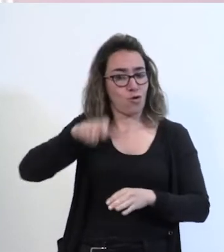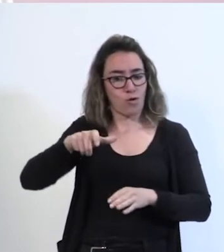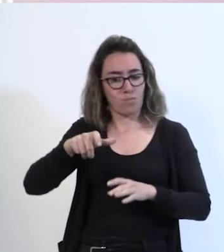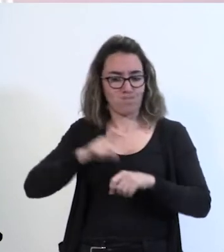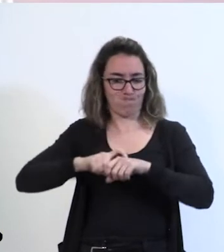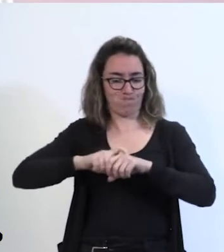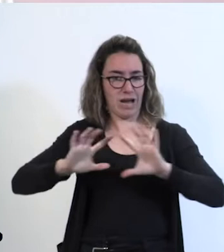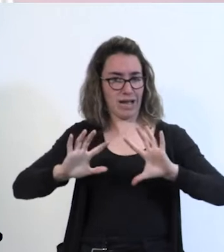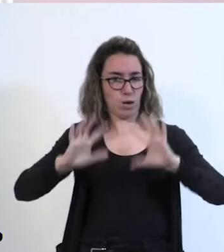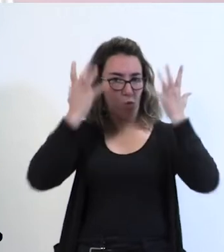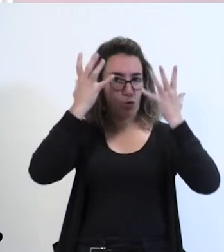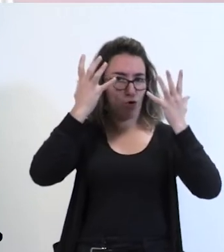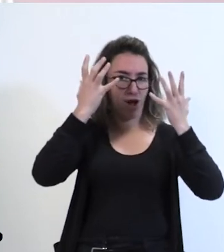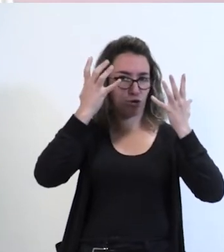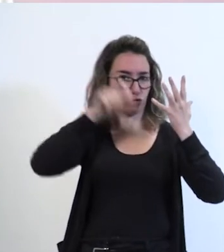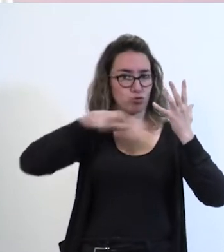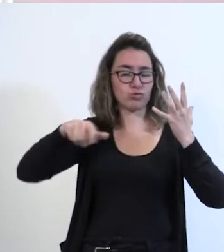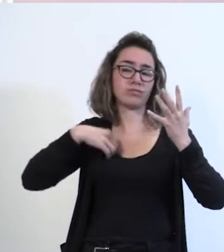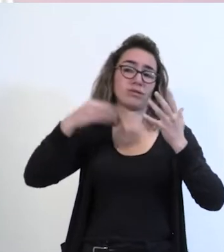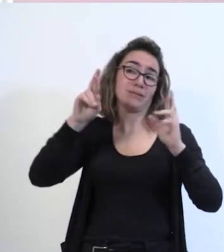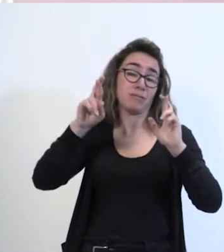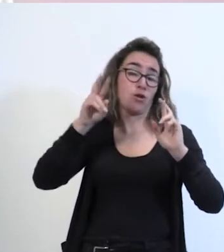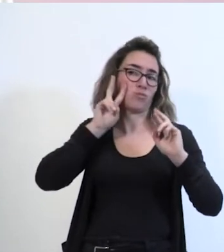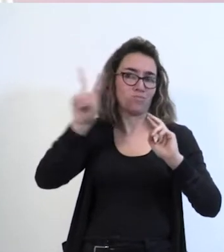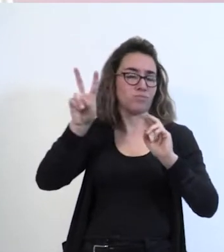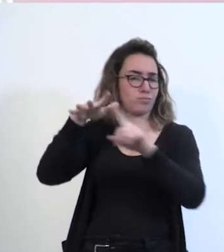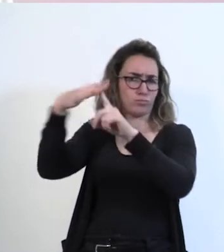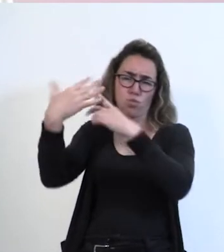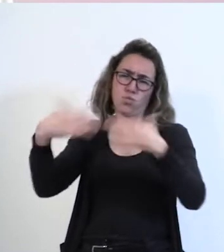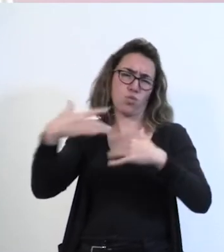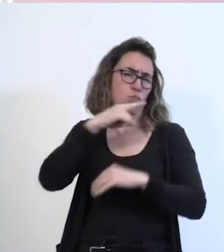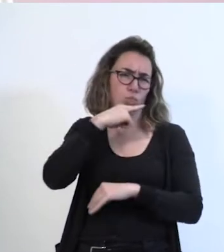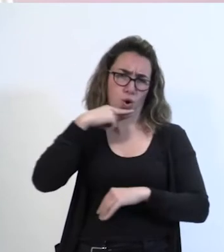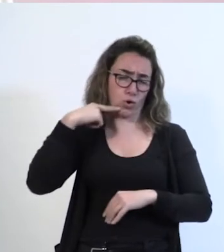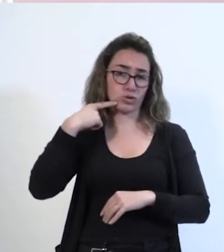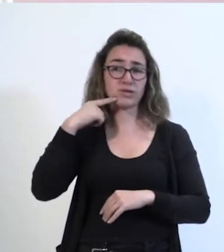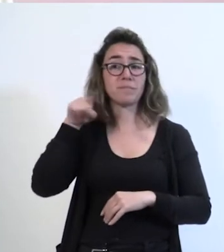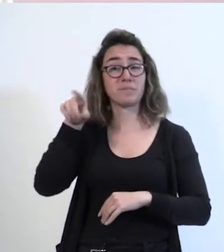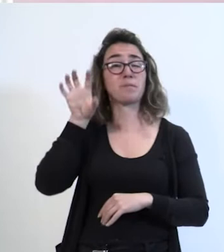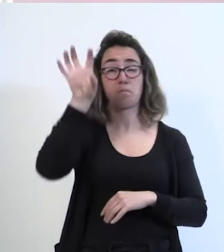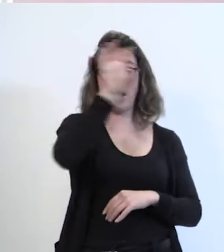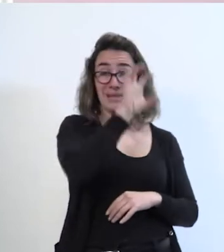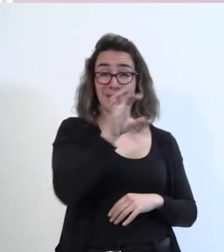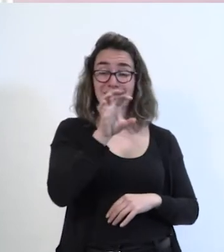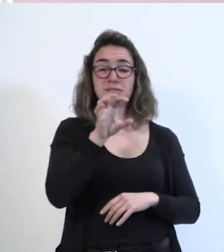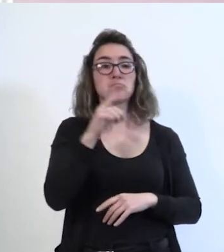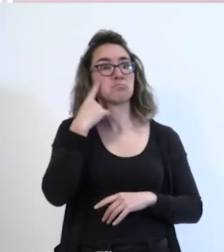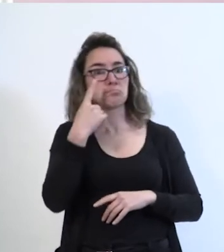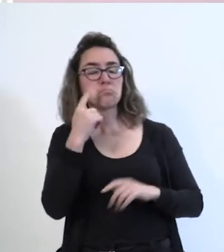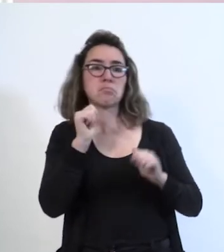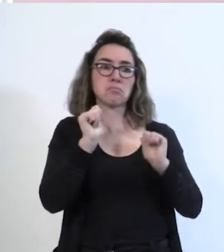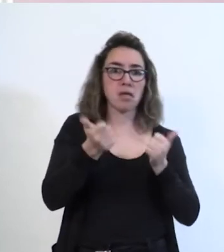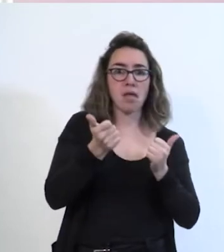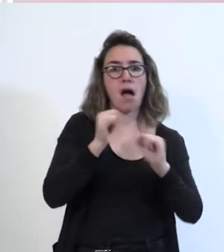revolucionarios, quiero pensar que también muchos, espero que es dolorosa la situación que está viviendo, que en esos países, cuando los procesos de paz